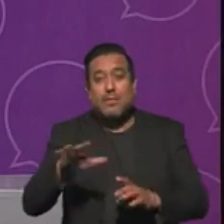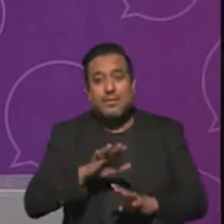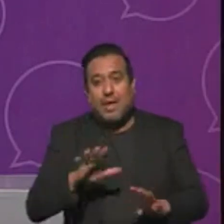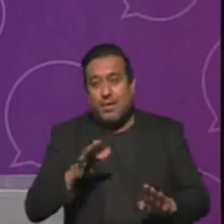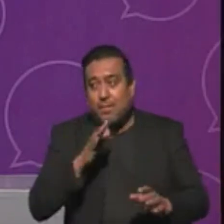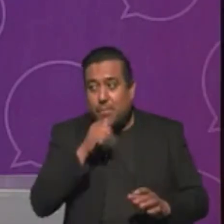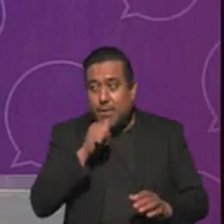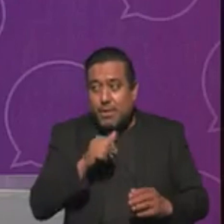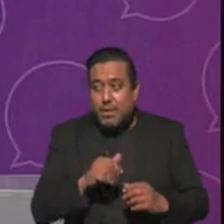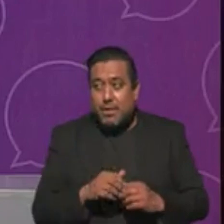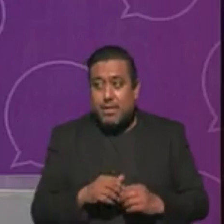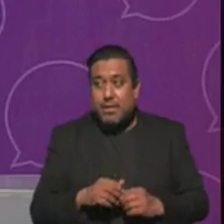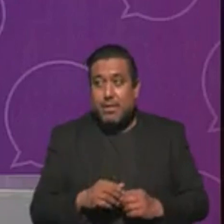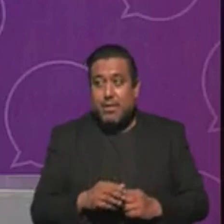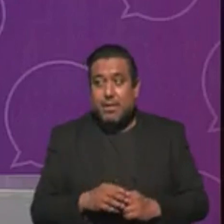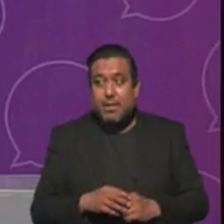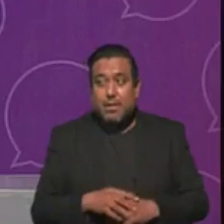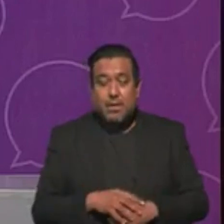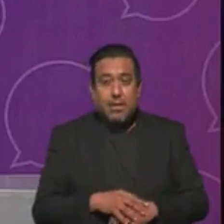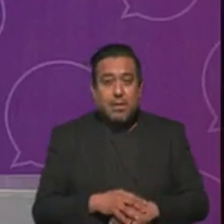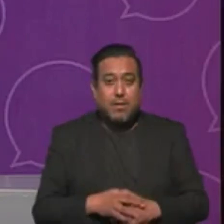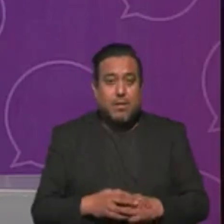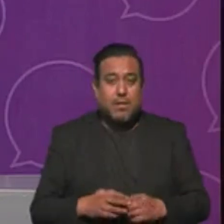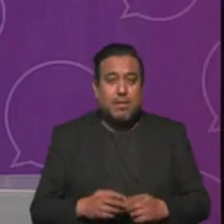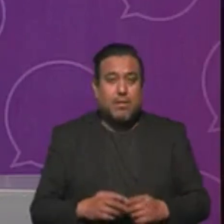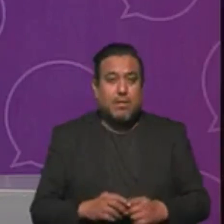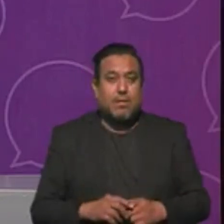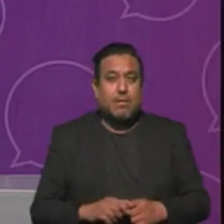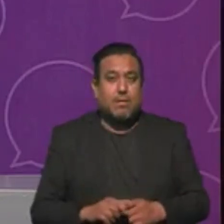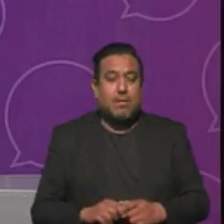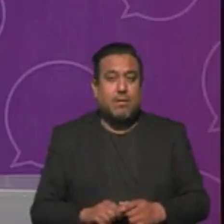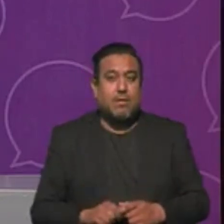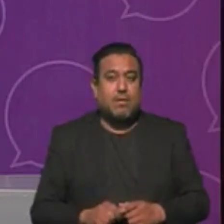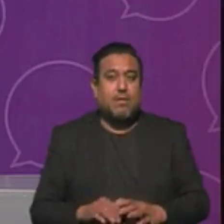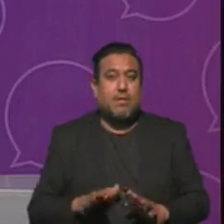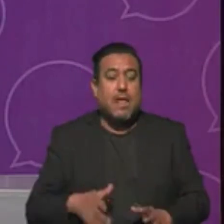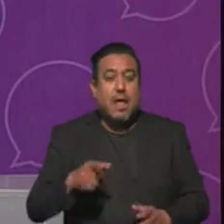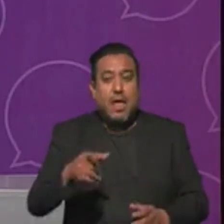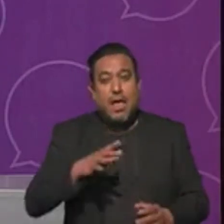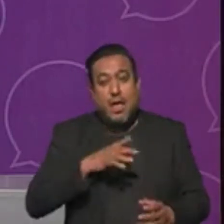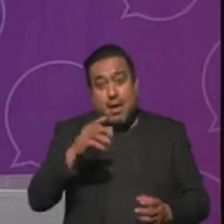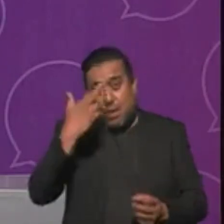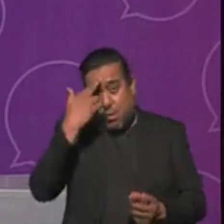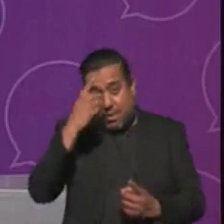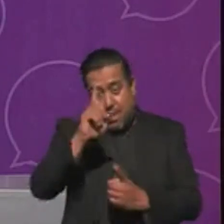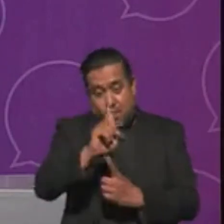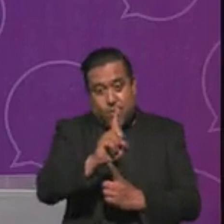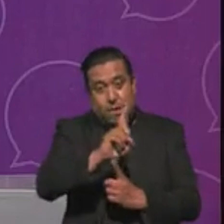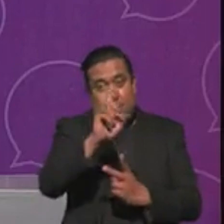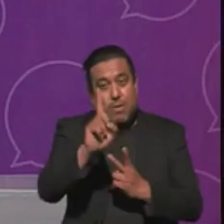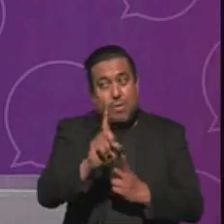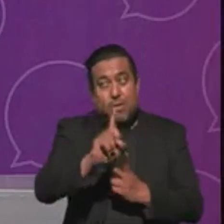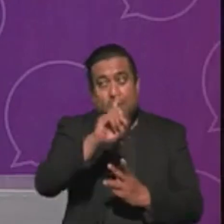México puesto que ya había hecho uso de ella ya se ya hizo uso de su réplica recordemos que es una sola por cada segmento